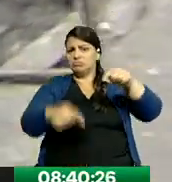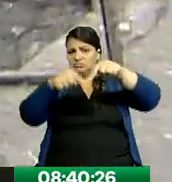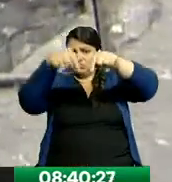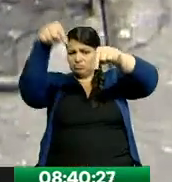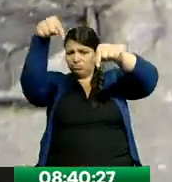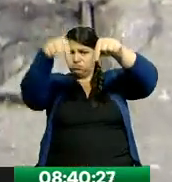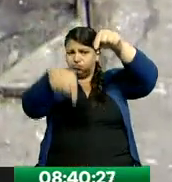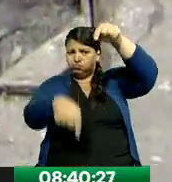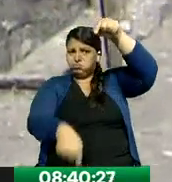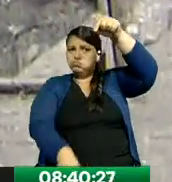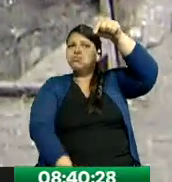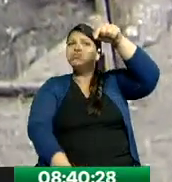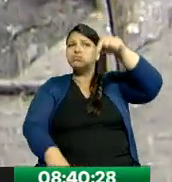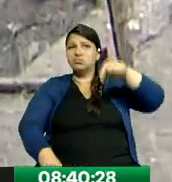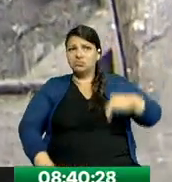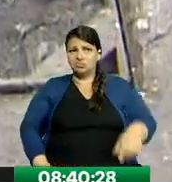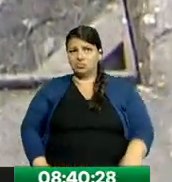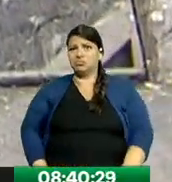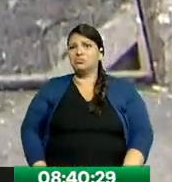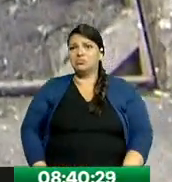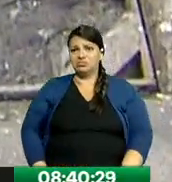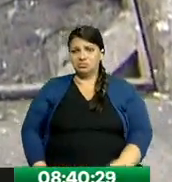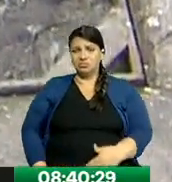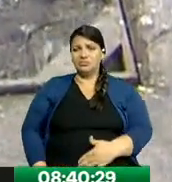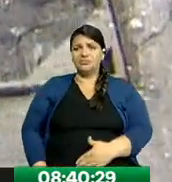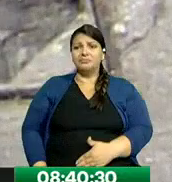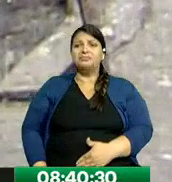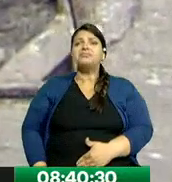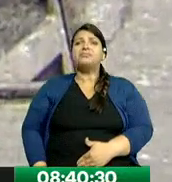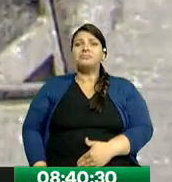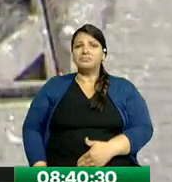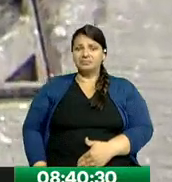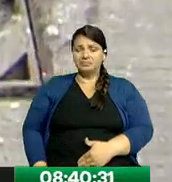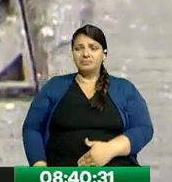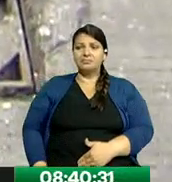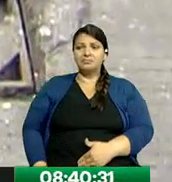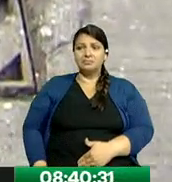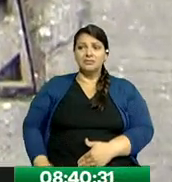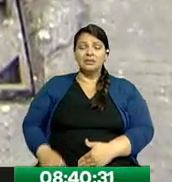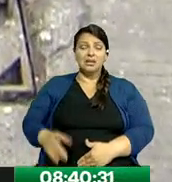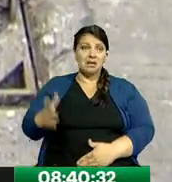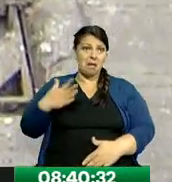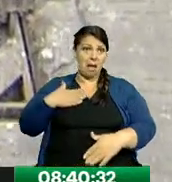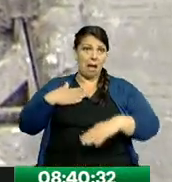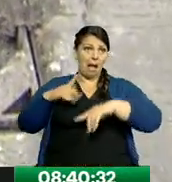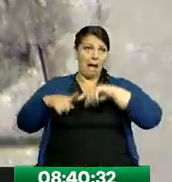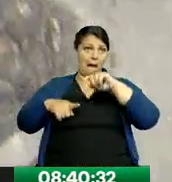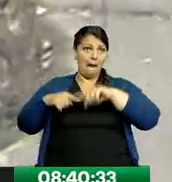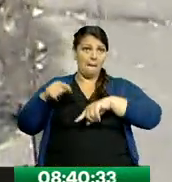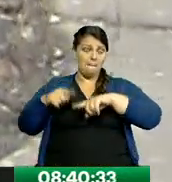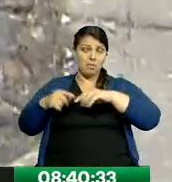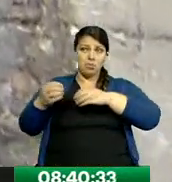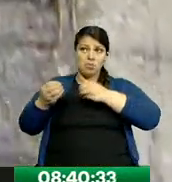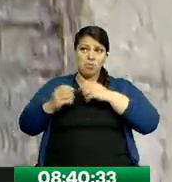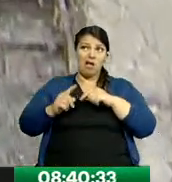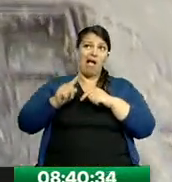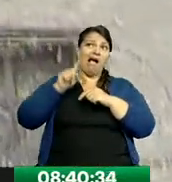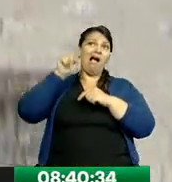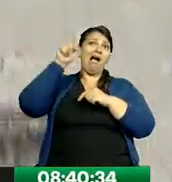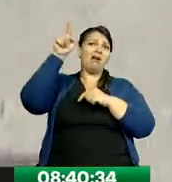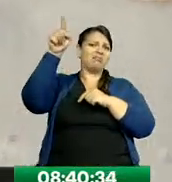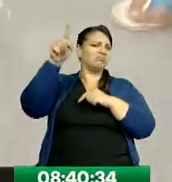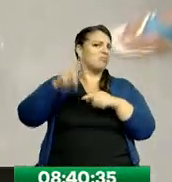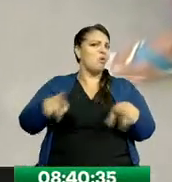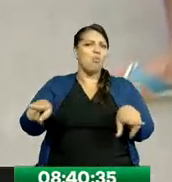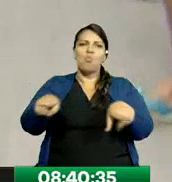Acá arriba, todo lo que es la cañería para acá, estaban diciendo los amigos que bajaban en antes, que también digan de arriba, dicen que vayan a arreglar, porque todo lo que es basura, y